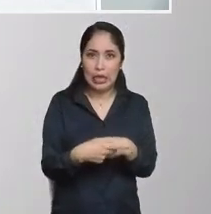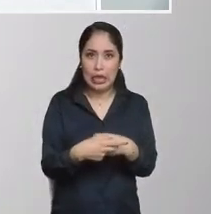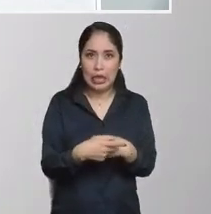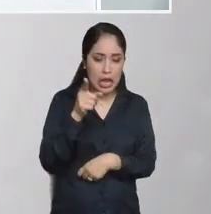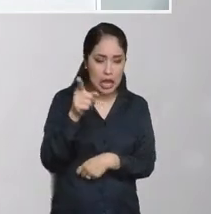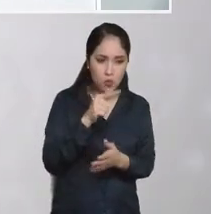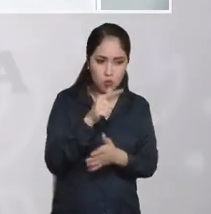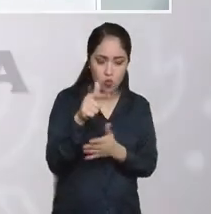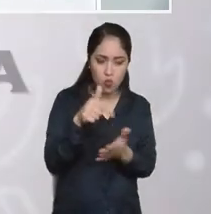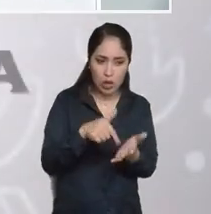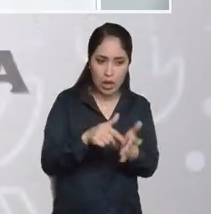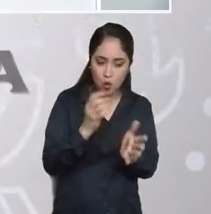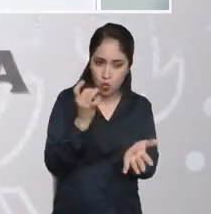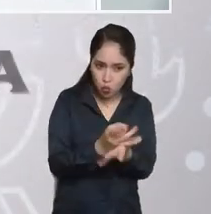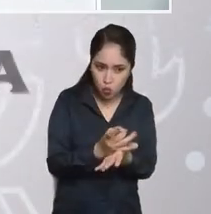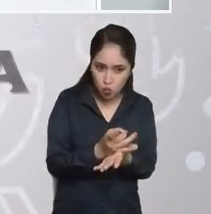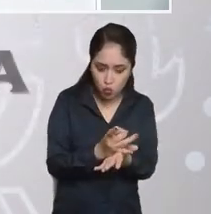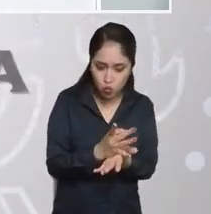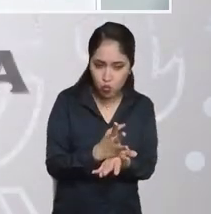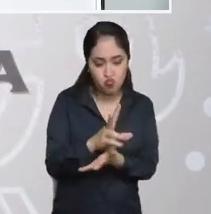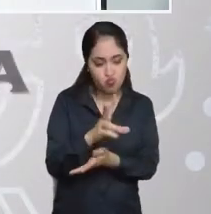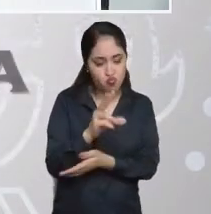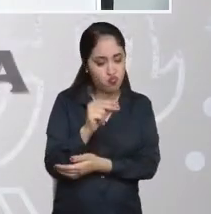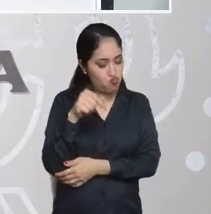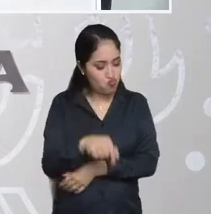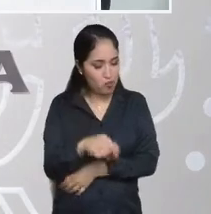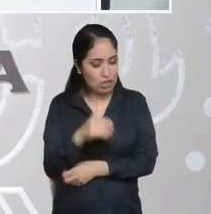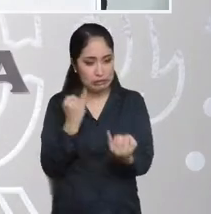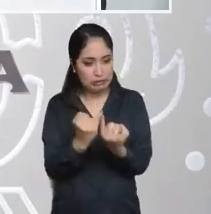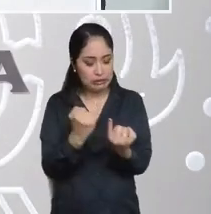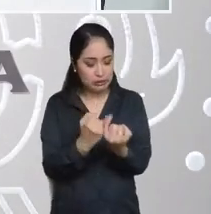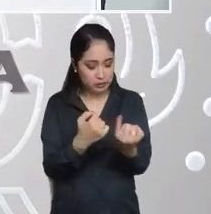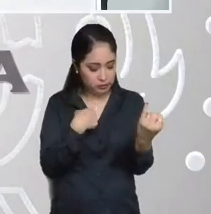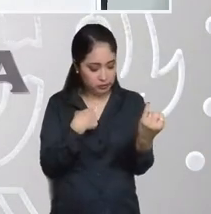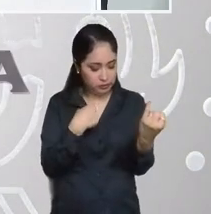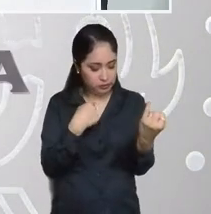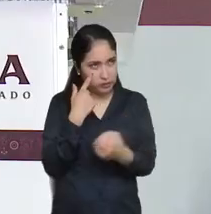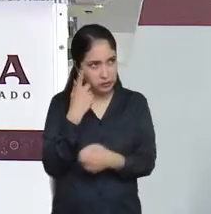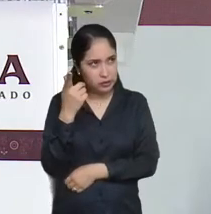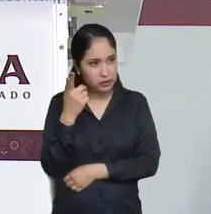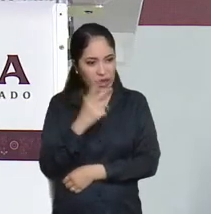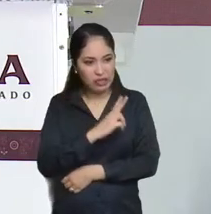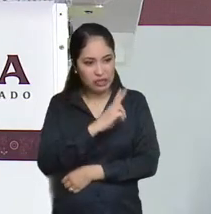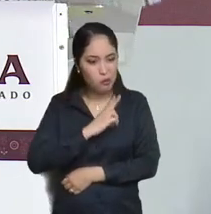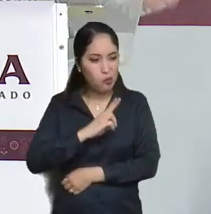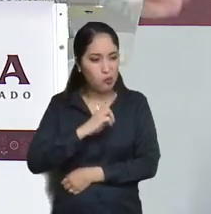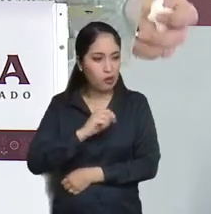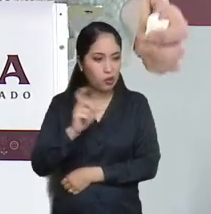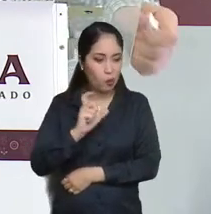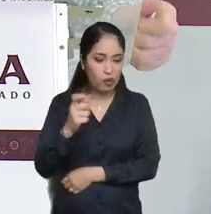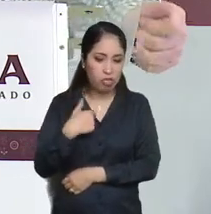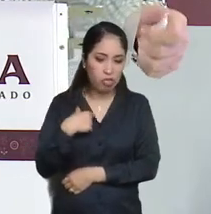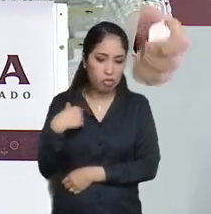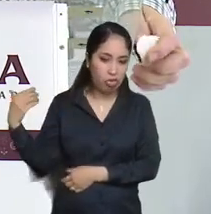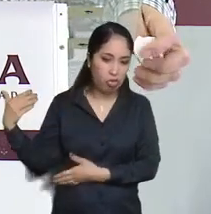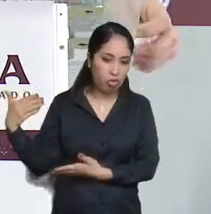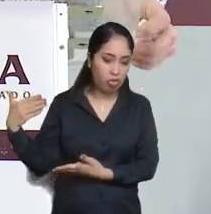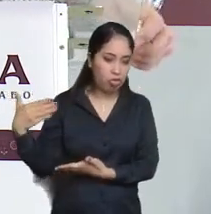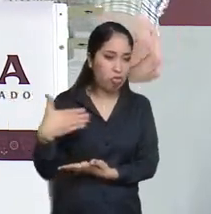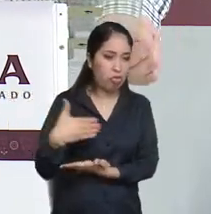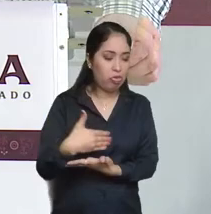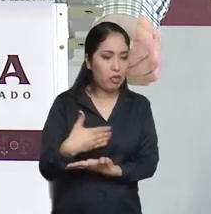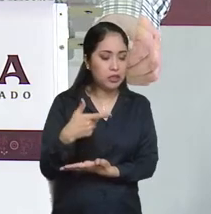uno que me tocó ver terrible ahí viniendo de Navolato, y ahí se mataron una